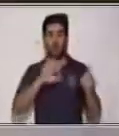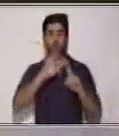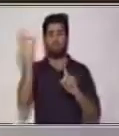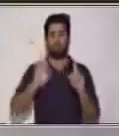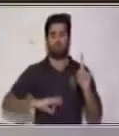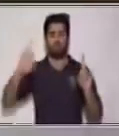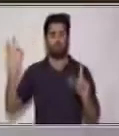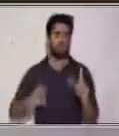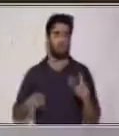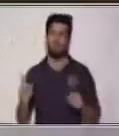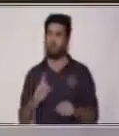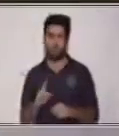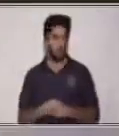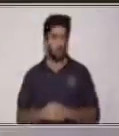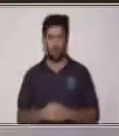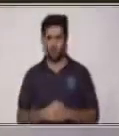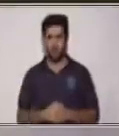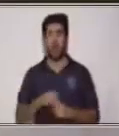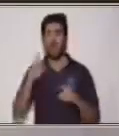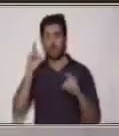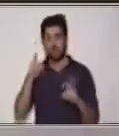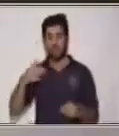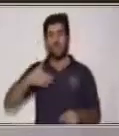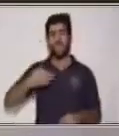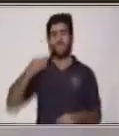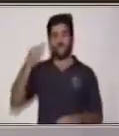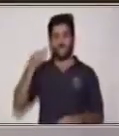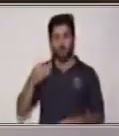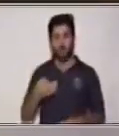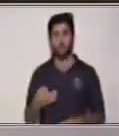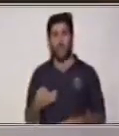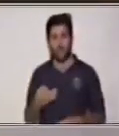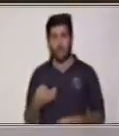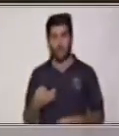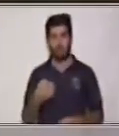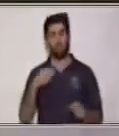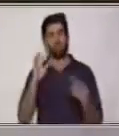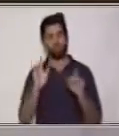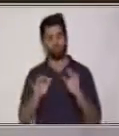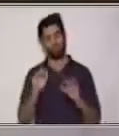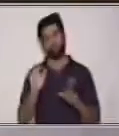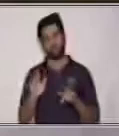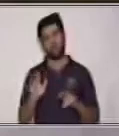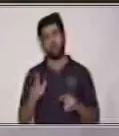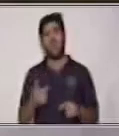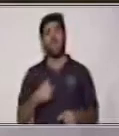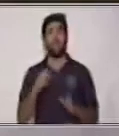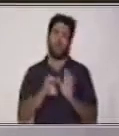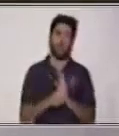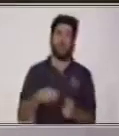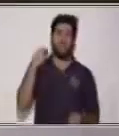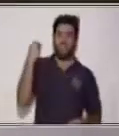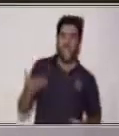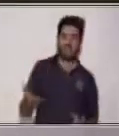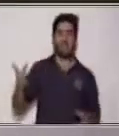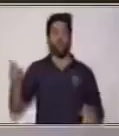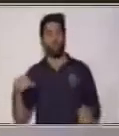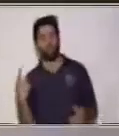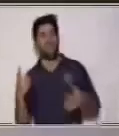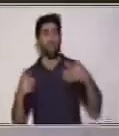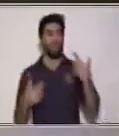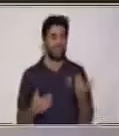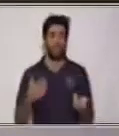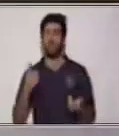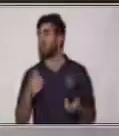ende, el registro formal. Yo no puedo utilizar un registro informal porque se le pierda